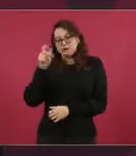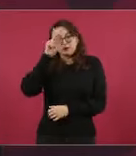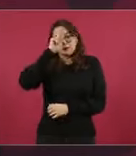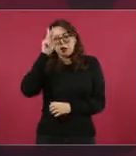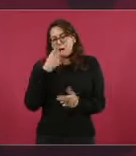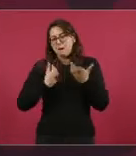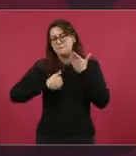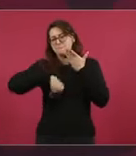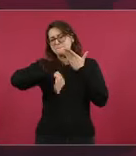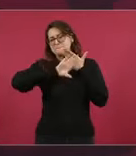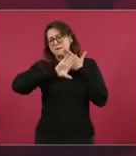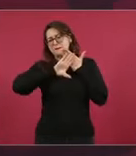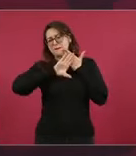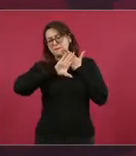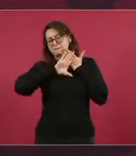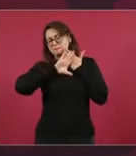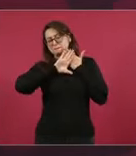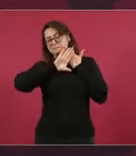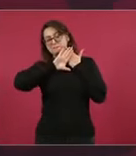Y